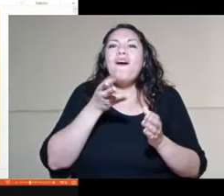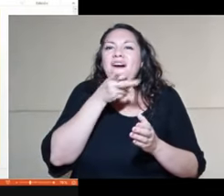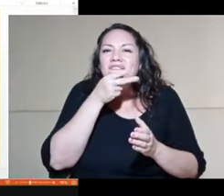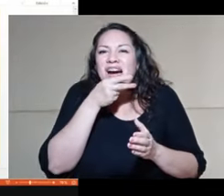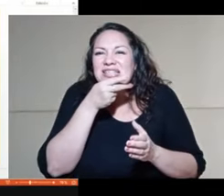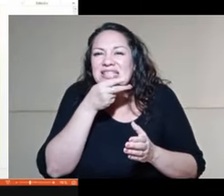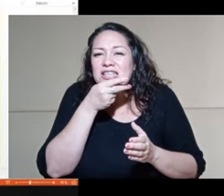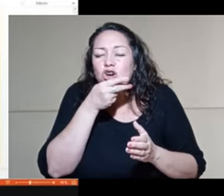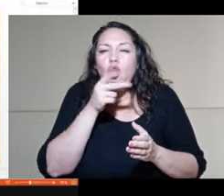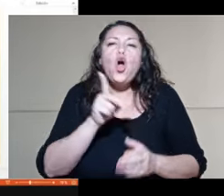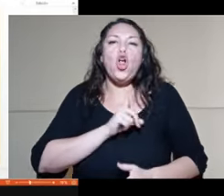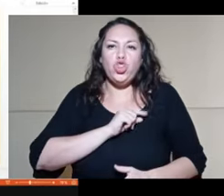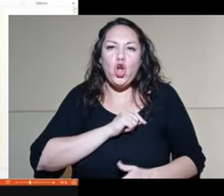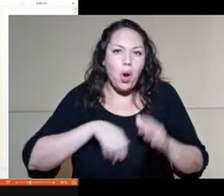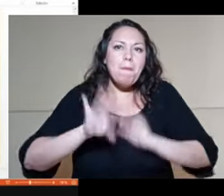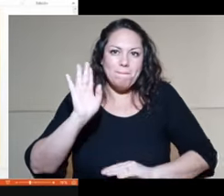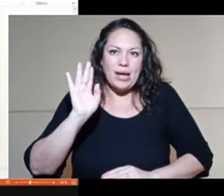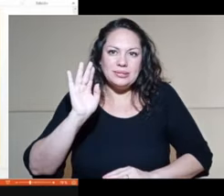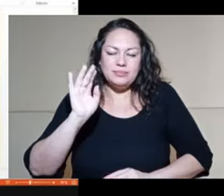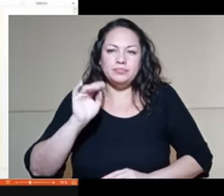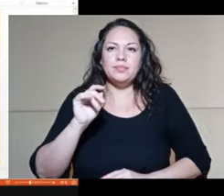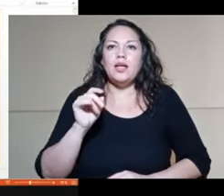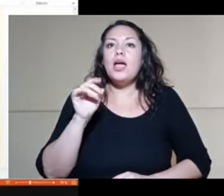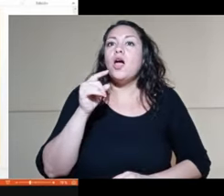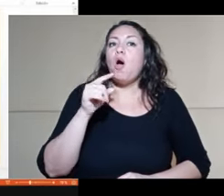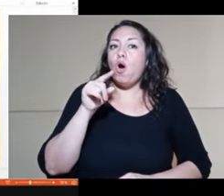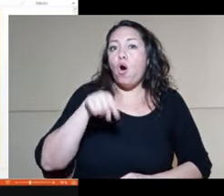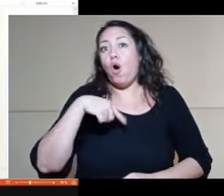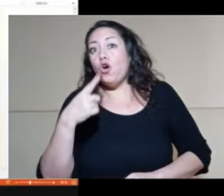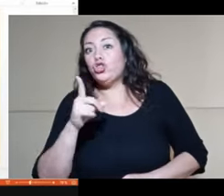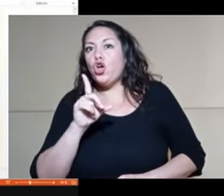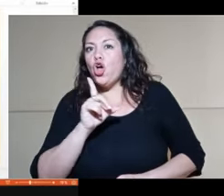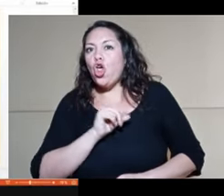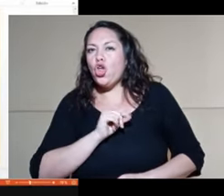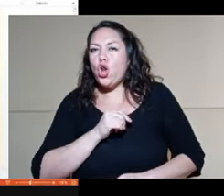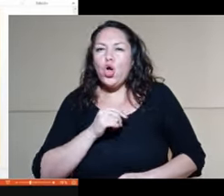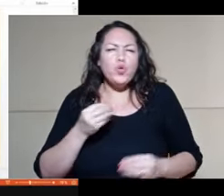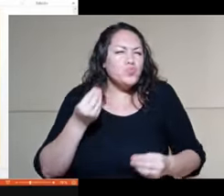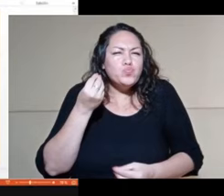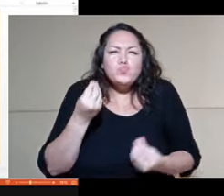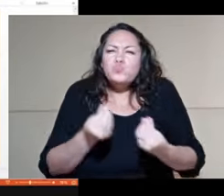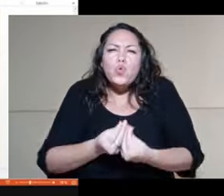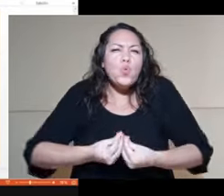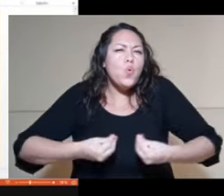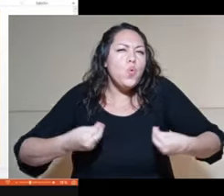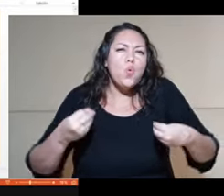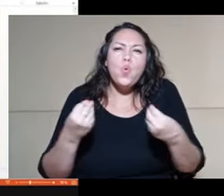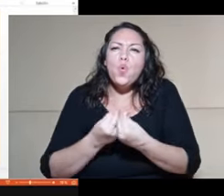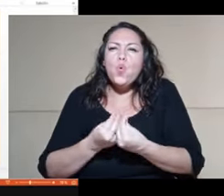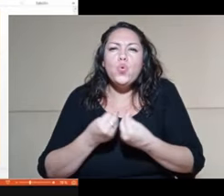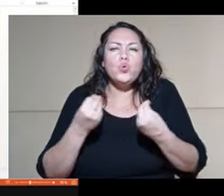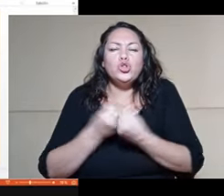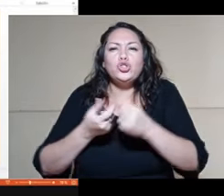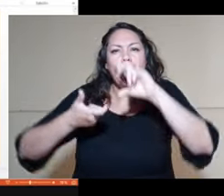todas las vísceras huecas tienen gran cantidad de nociceptores para el dolor. Y hay un órgano que también produce mucho dolor, que todos lo hemos experimentado,